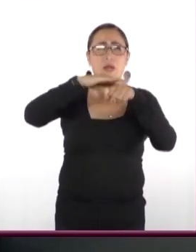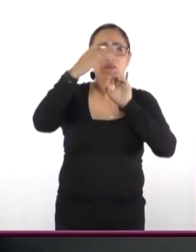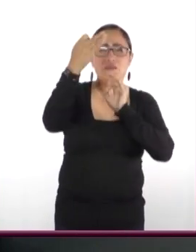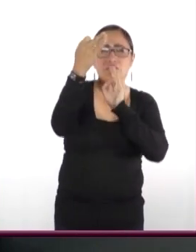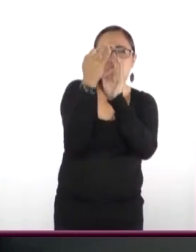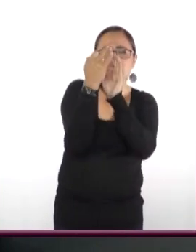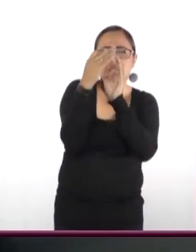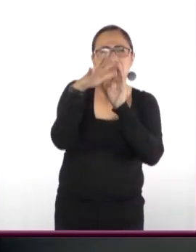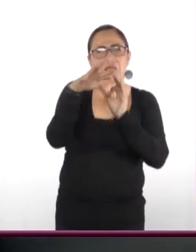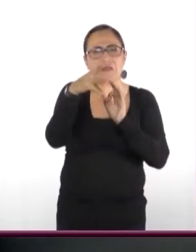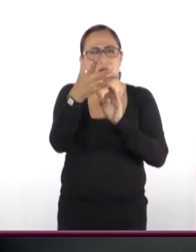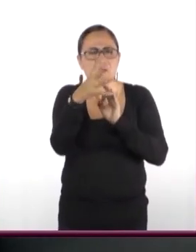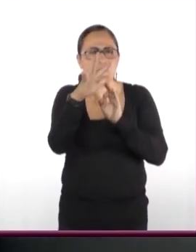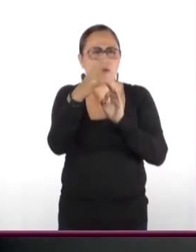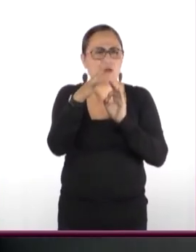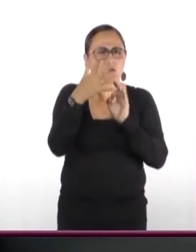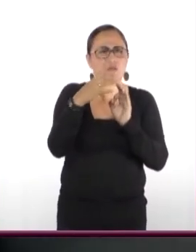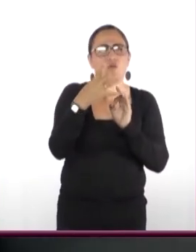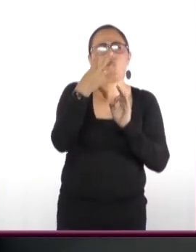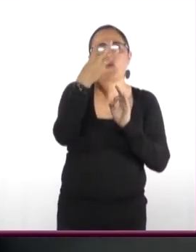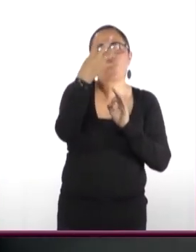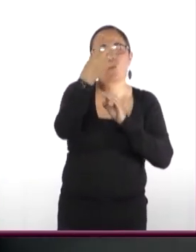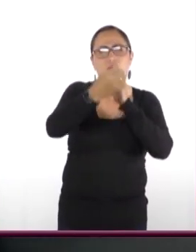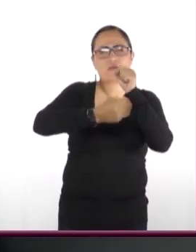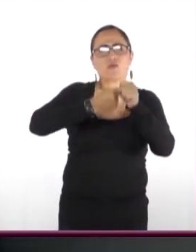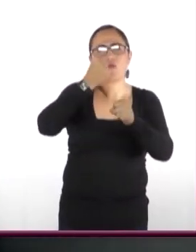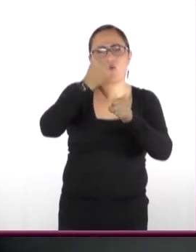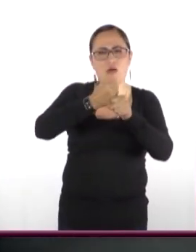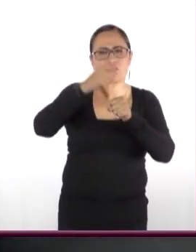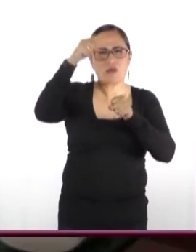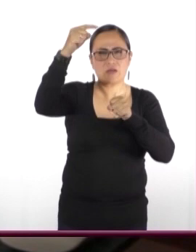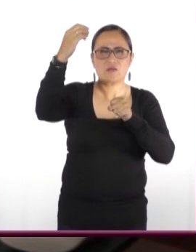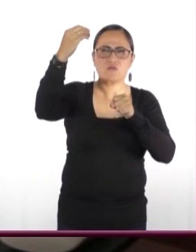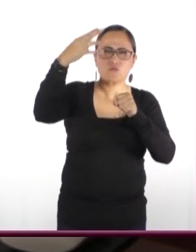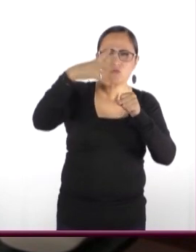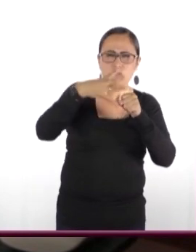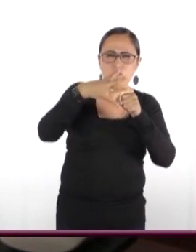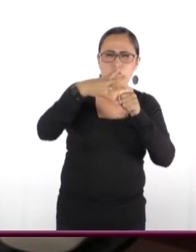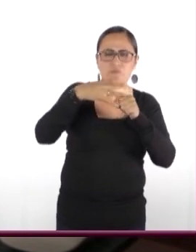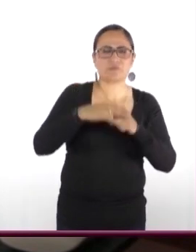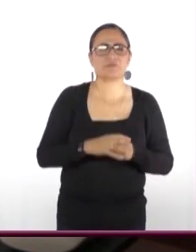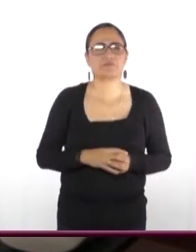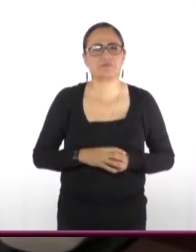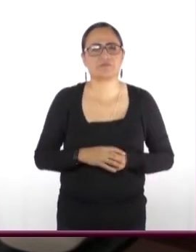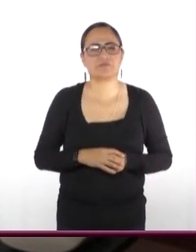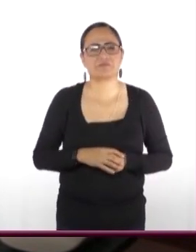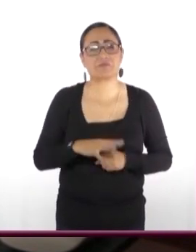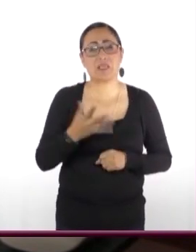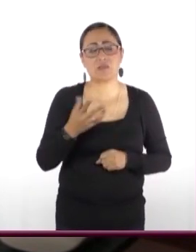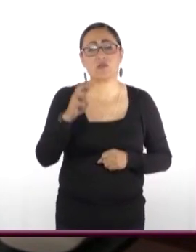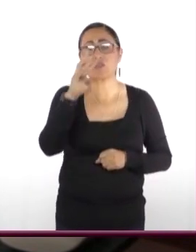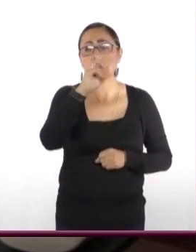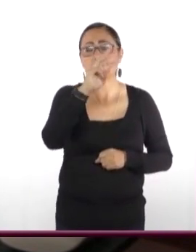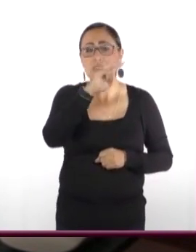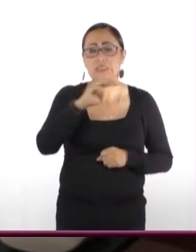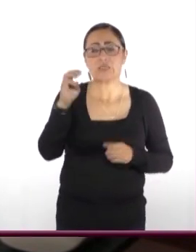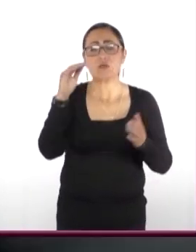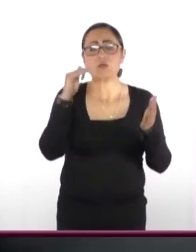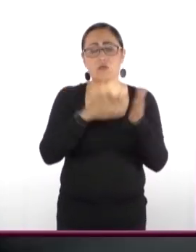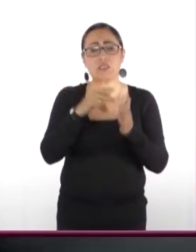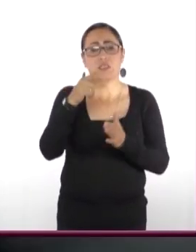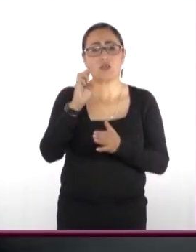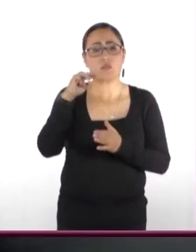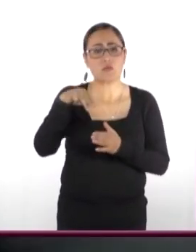cercana a nosotros tarda algo así como 4 años en llegar a nosotros. Y eso a 300.000 kilómetros